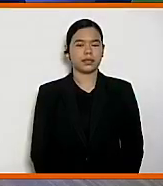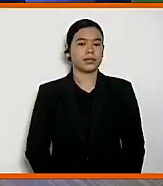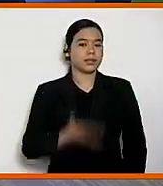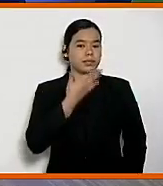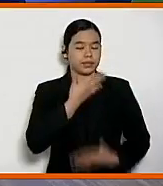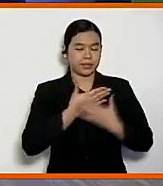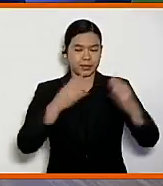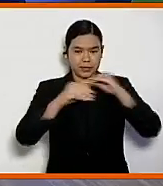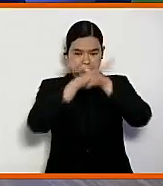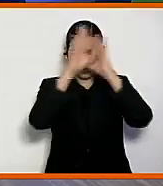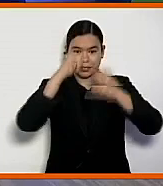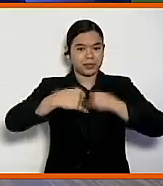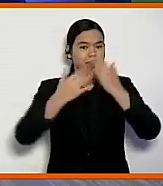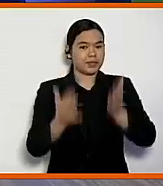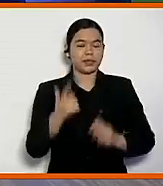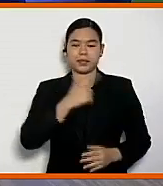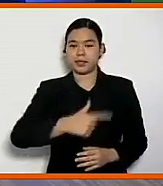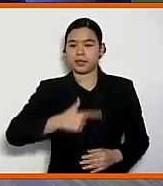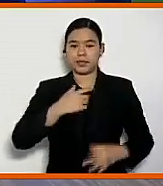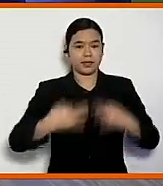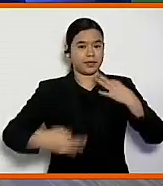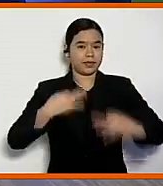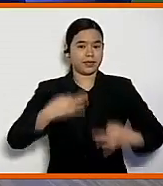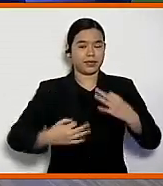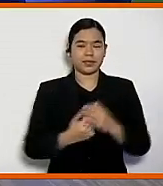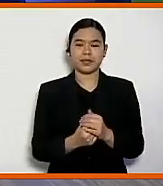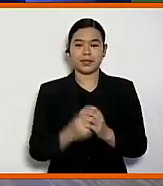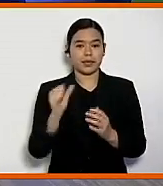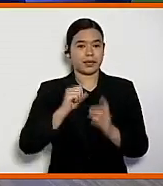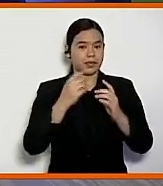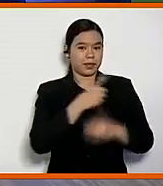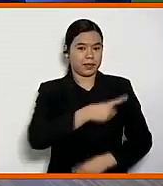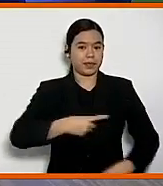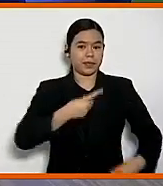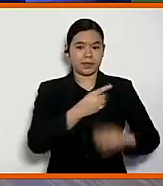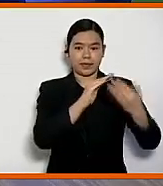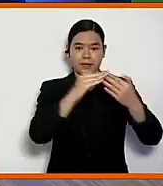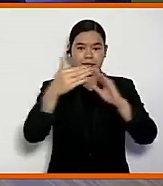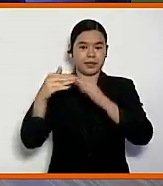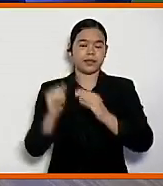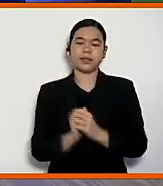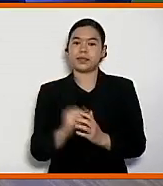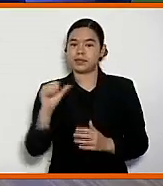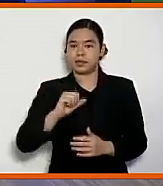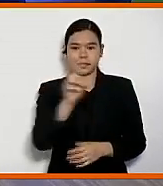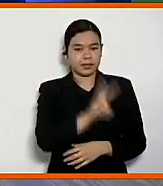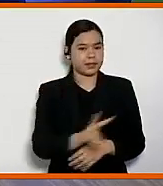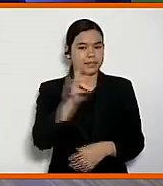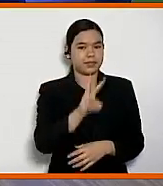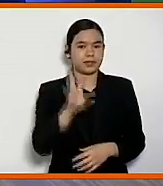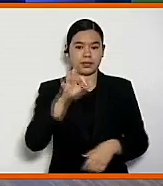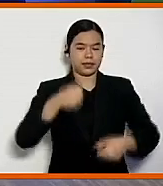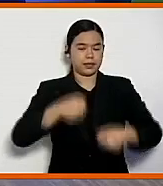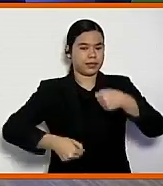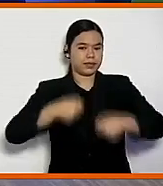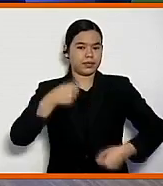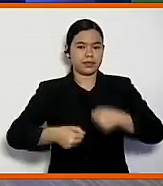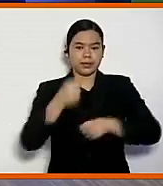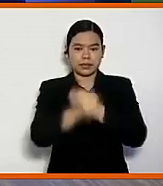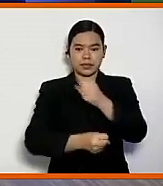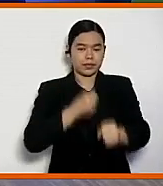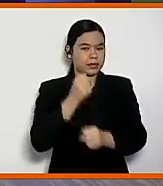buenos días, queridos jugadores. Qué alegría es para nosotras poderles llevar la diversión hasta sus hogares el día de hoy, viernes 9 de septiembre del